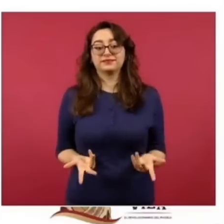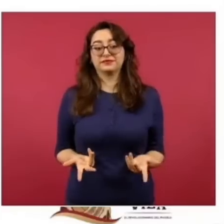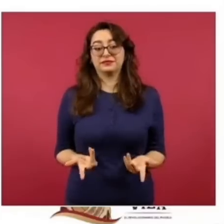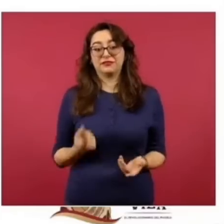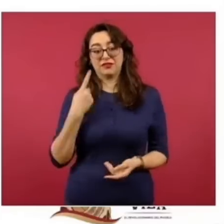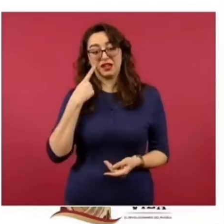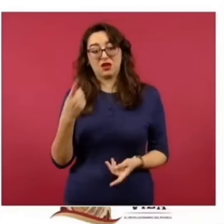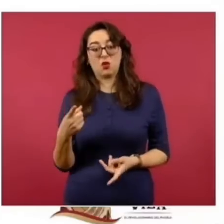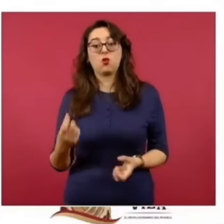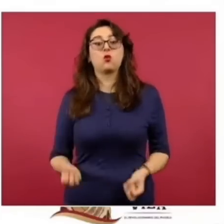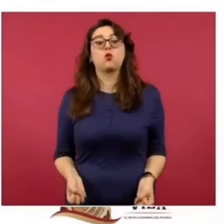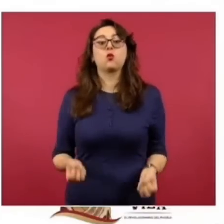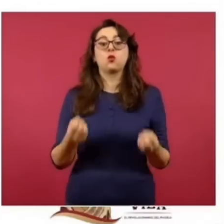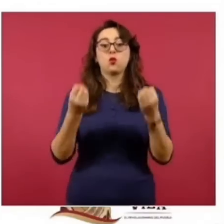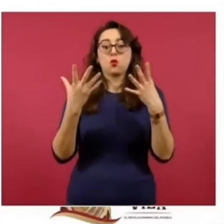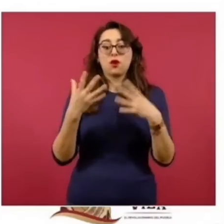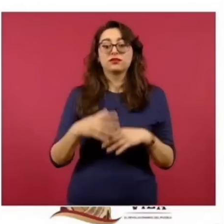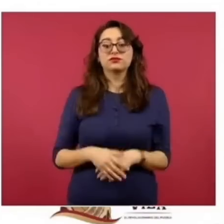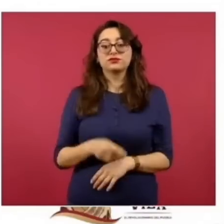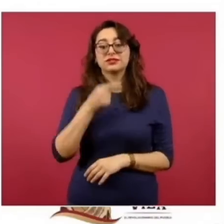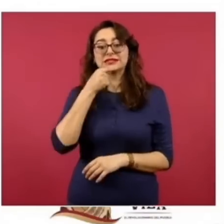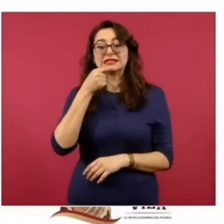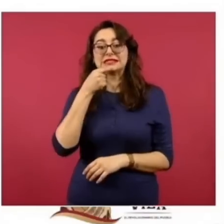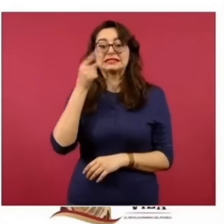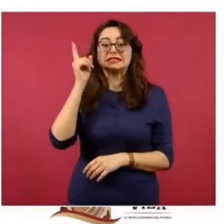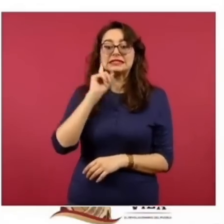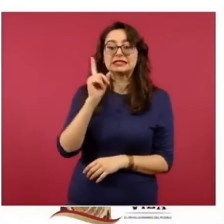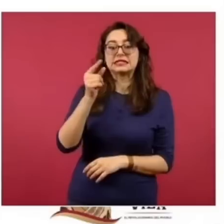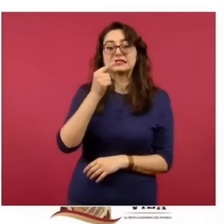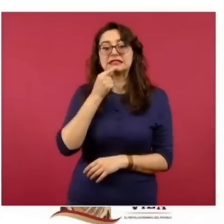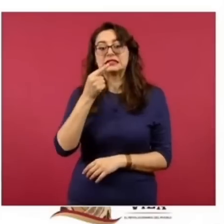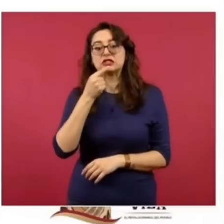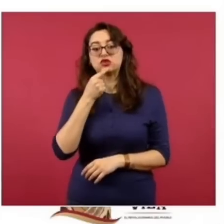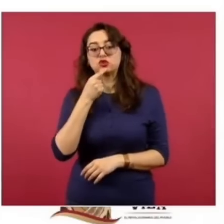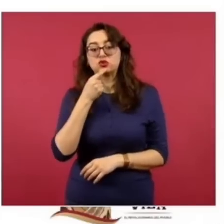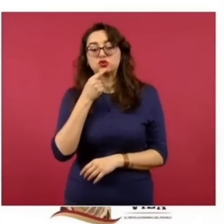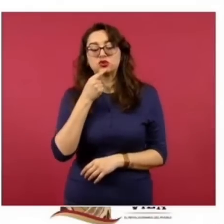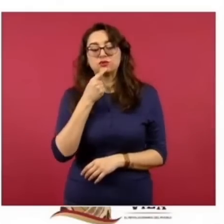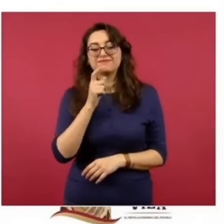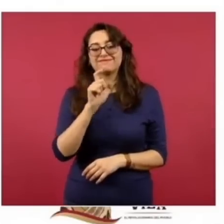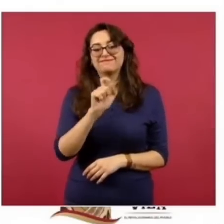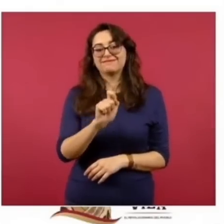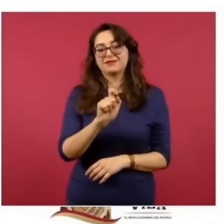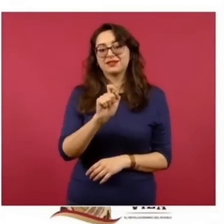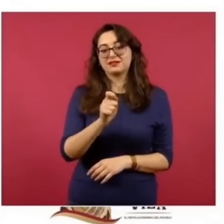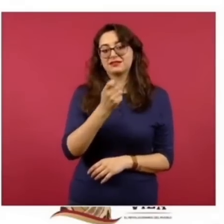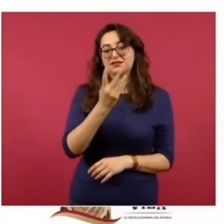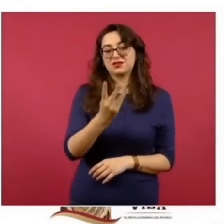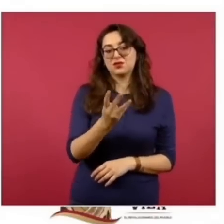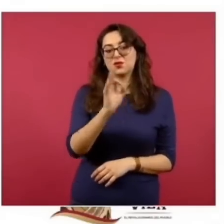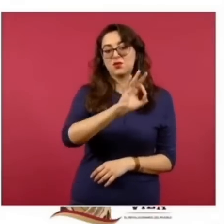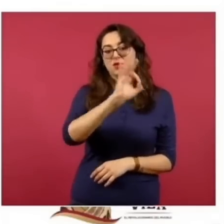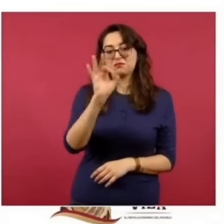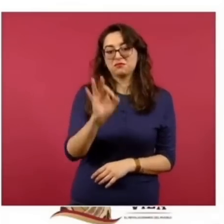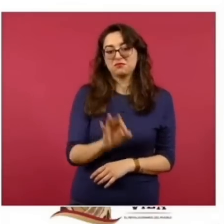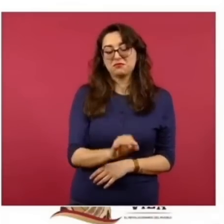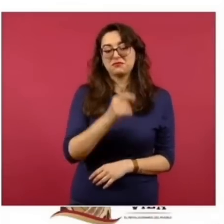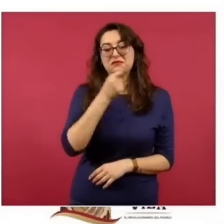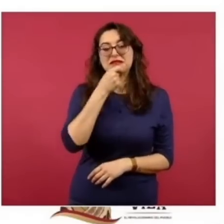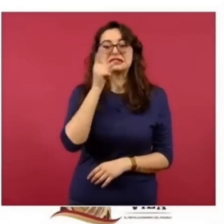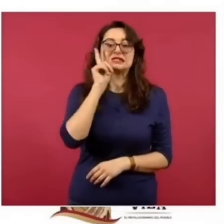niños. Tienen entre 10 y menos de 19 años. Son niños, niñas,